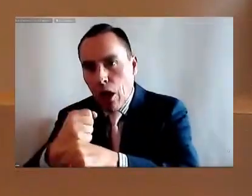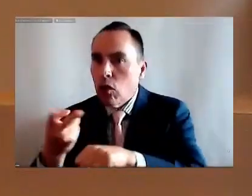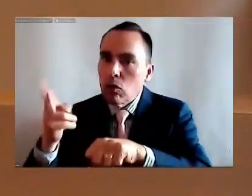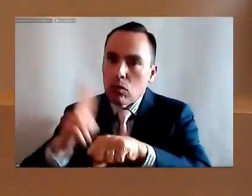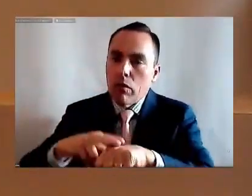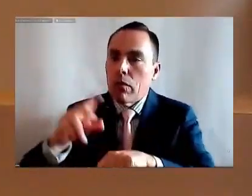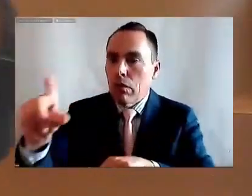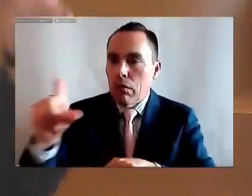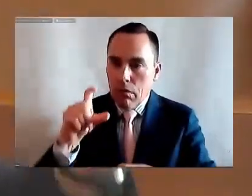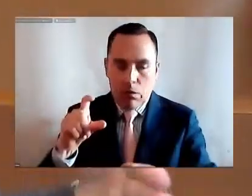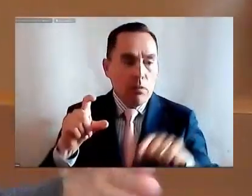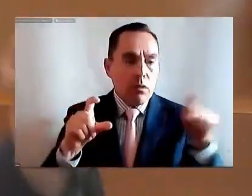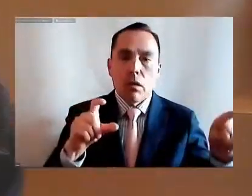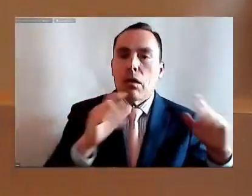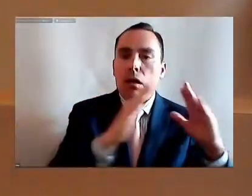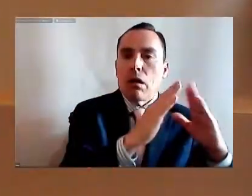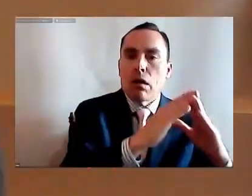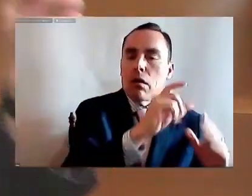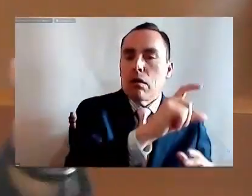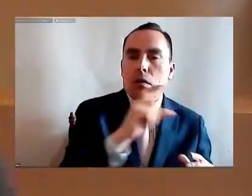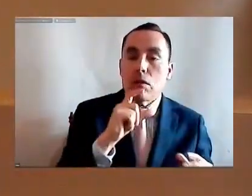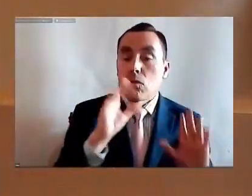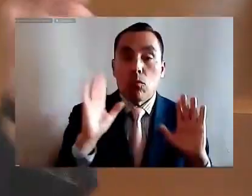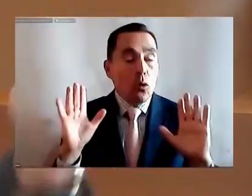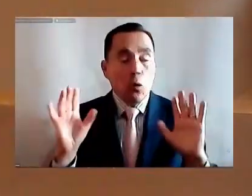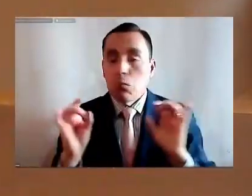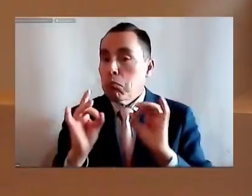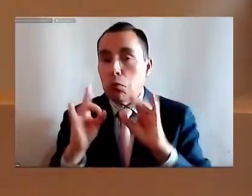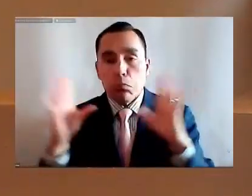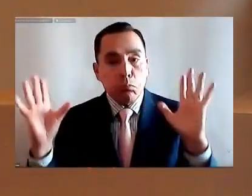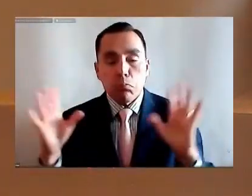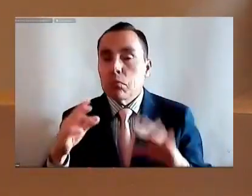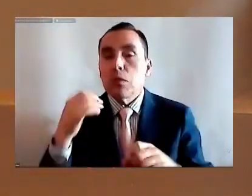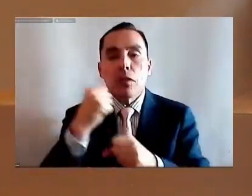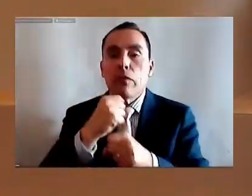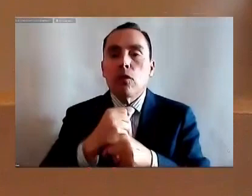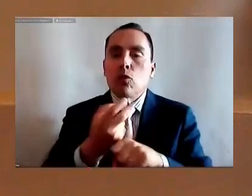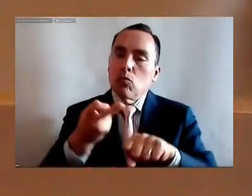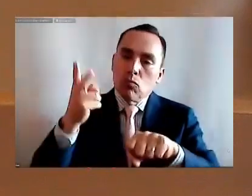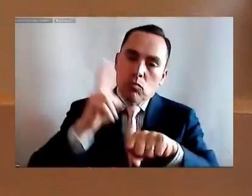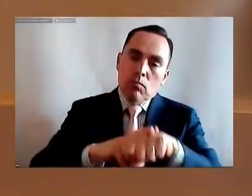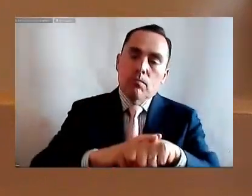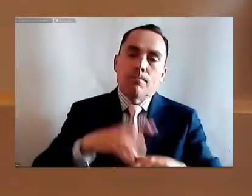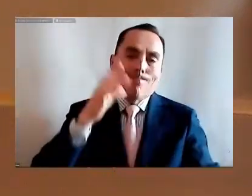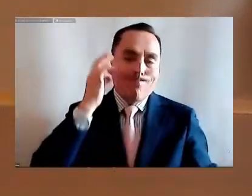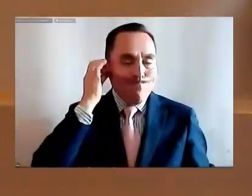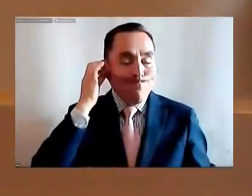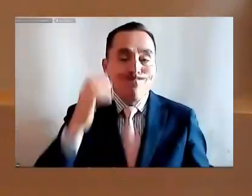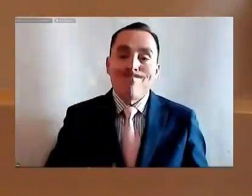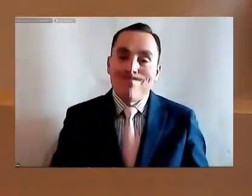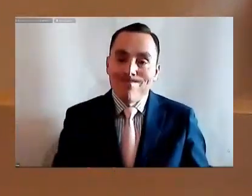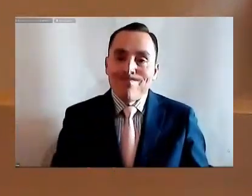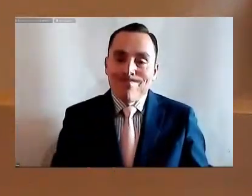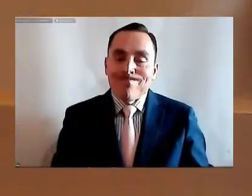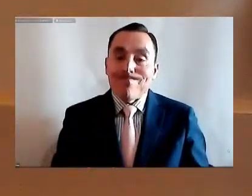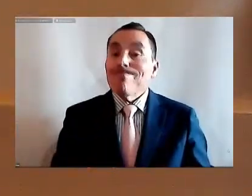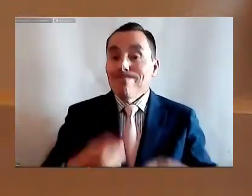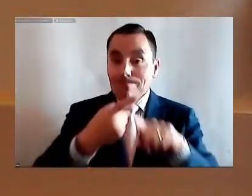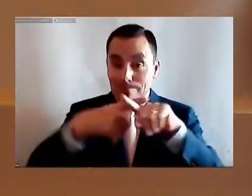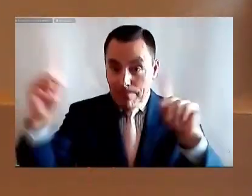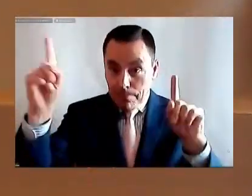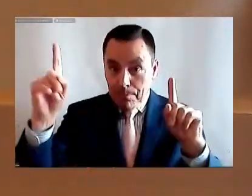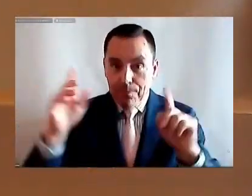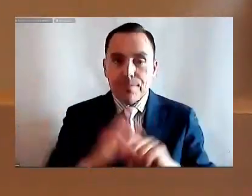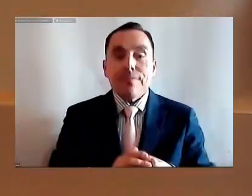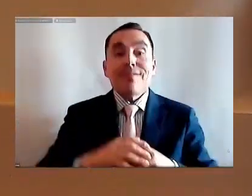ser informal, puede ser formal, etcétera, puede tener distintas modalidades. Y el trabajo de cuidado es